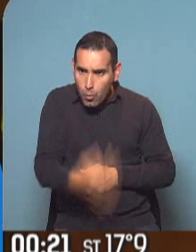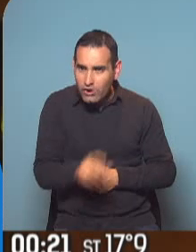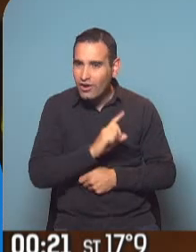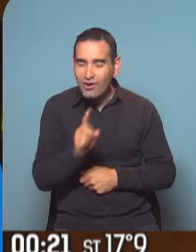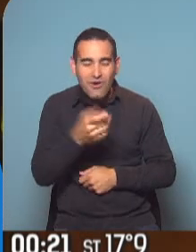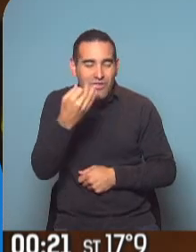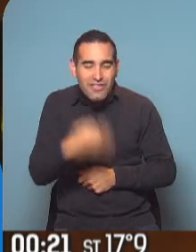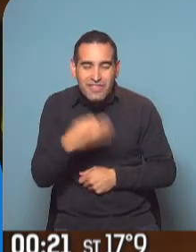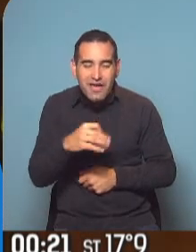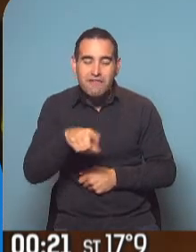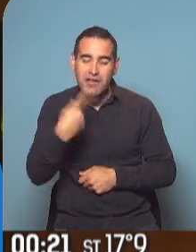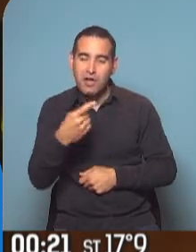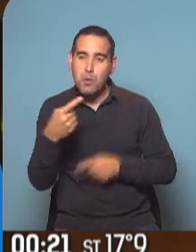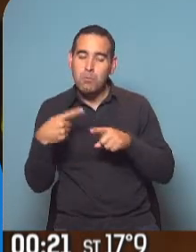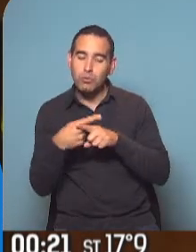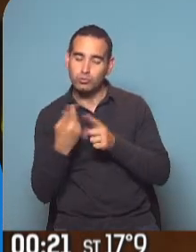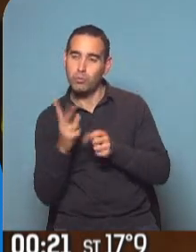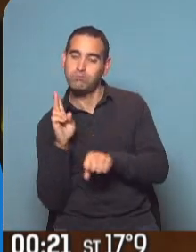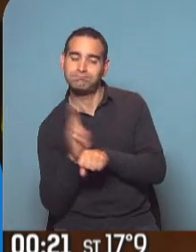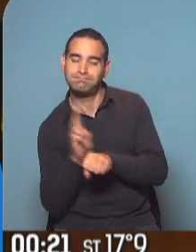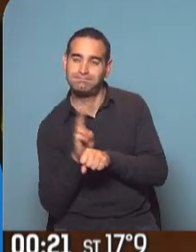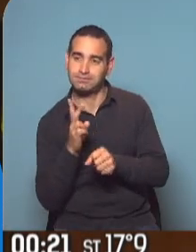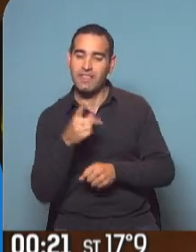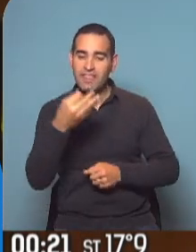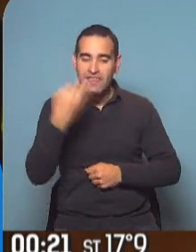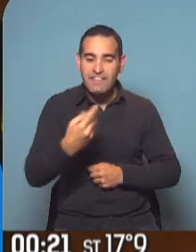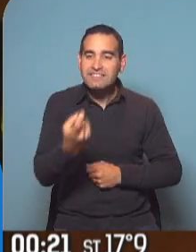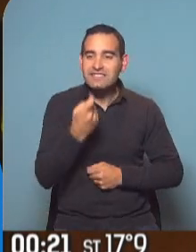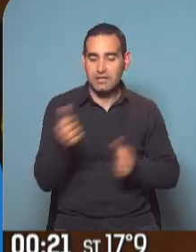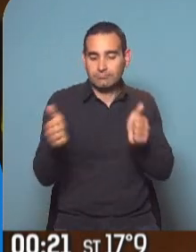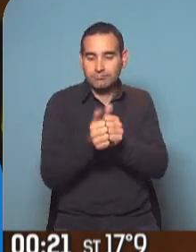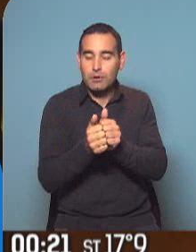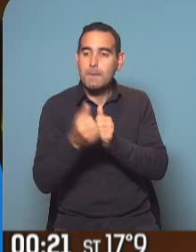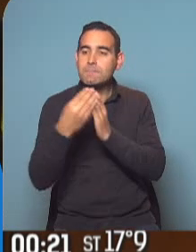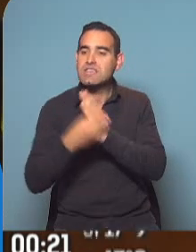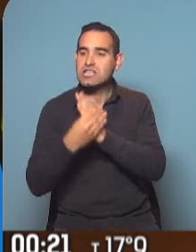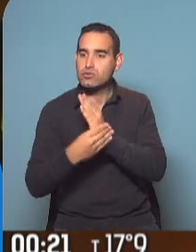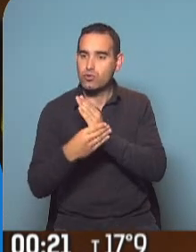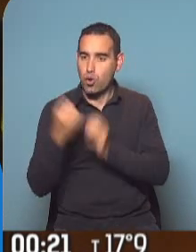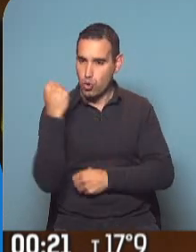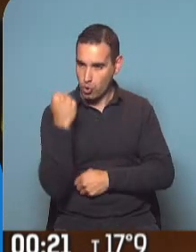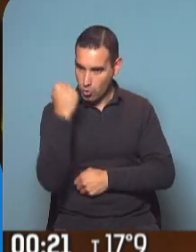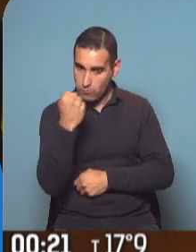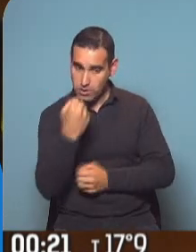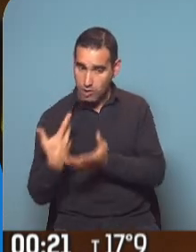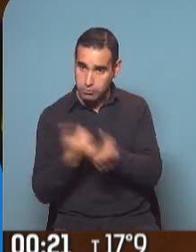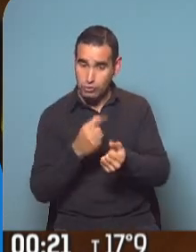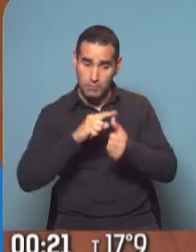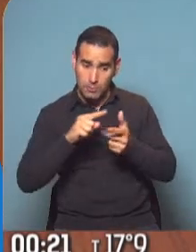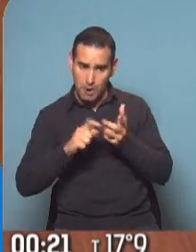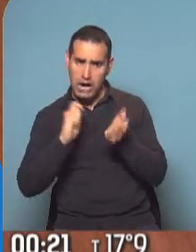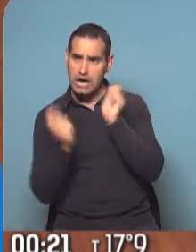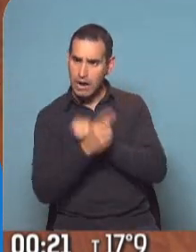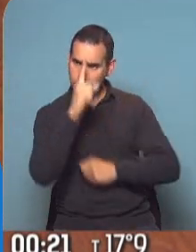estar políticamente protegido, tiene que tener un ministro de Economía que tenga el coraje, la audacia de emprender un conjunto de